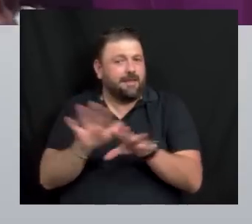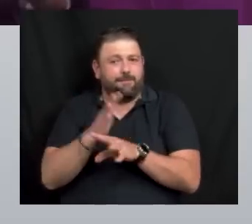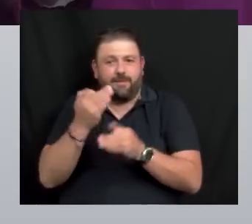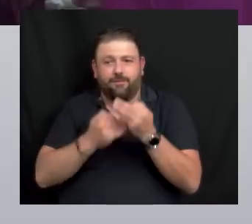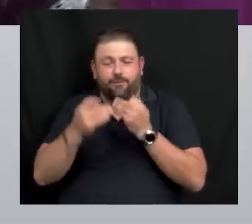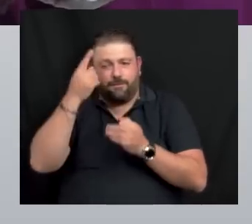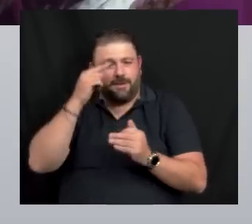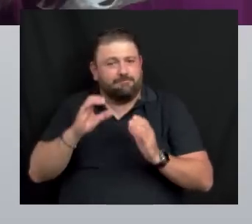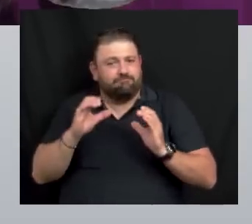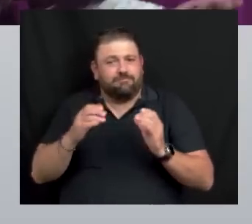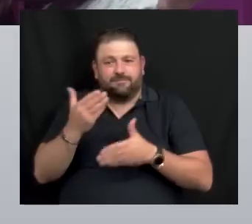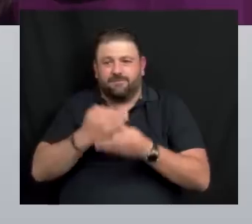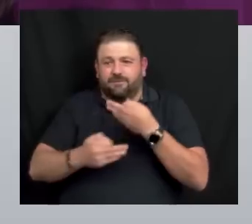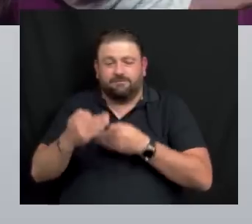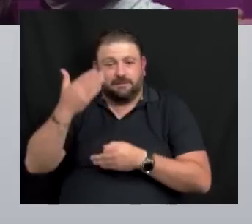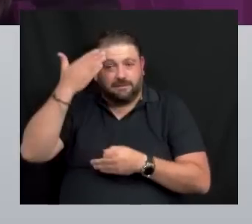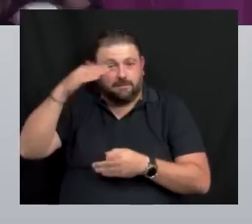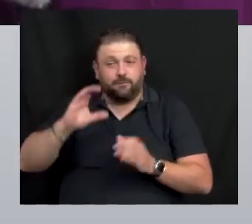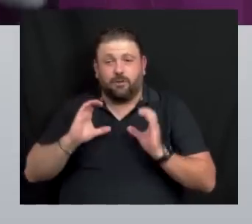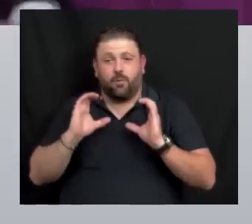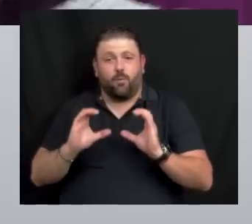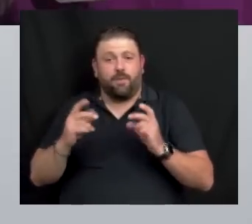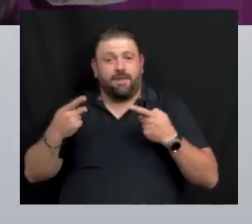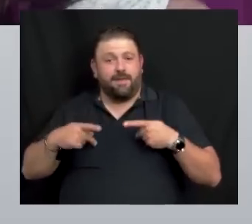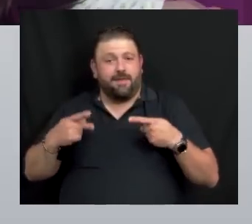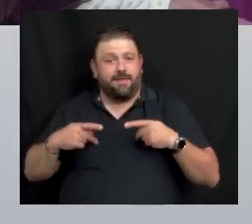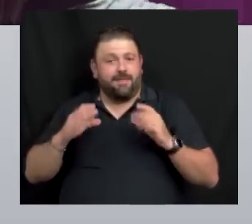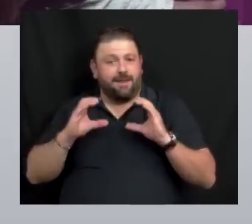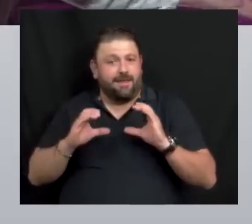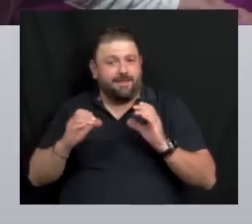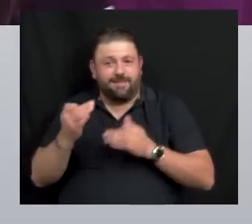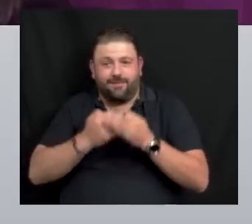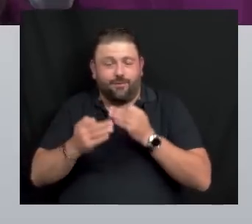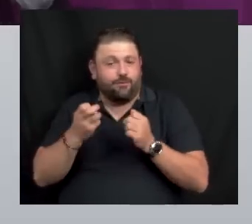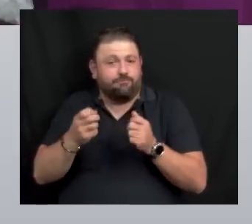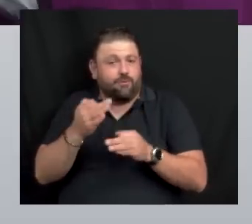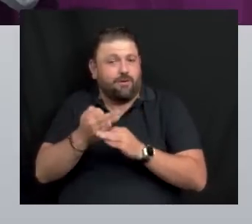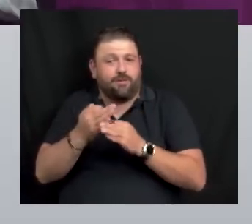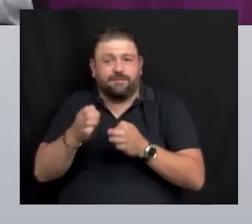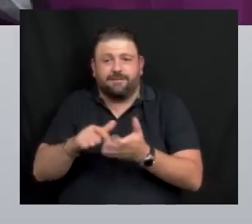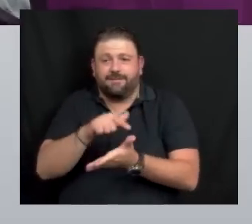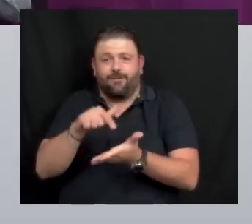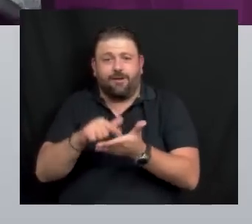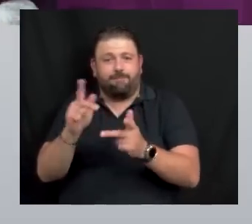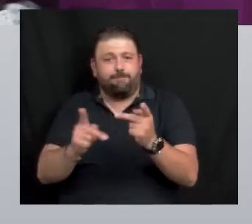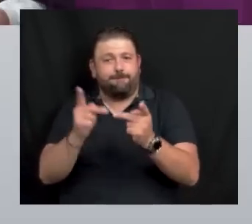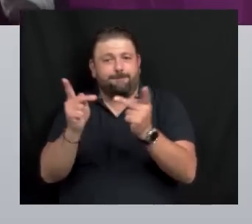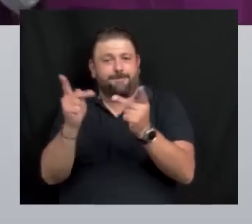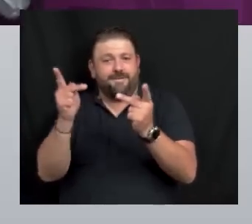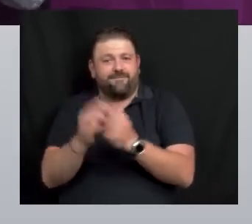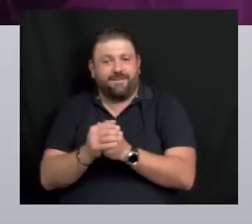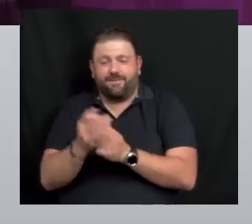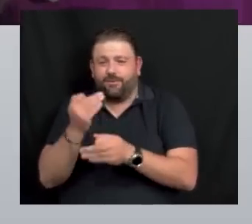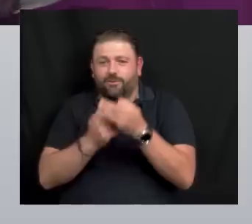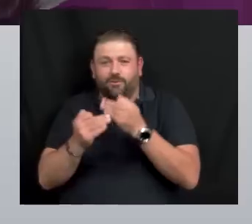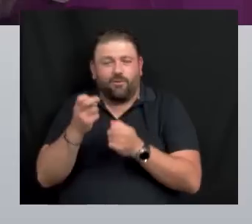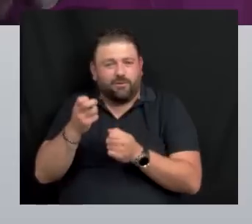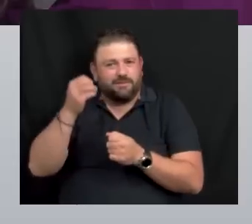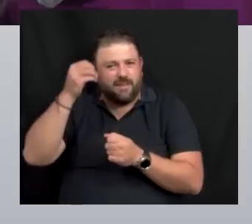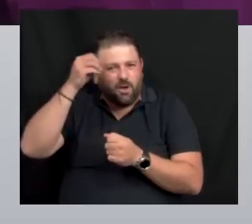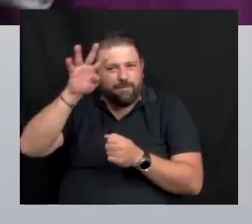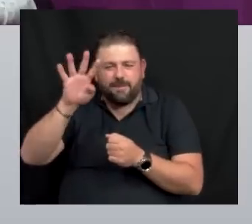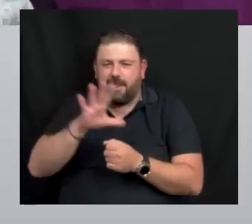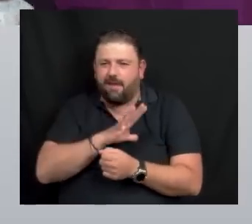de cuidarnos. Y si somos gente que cuida a la gente, pues estás en el lugar perfecto. Acabas de llegar al lugar perfecto, una empresa